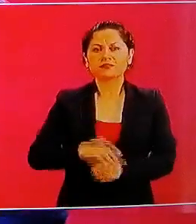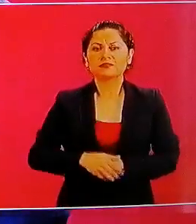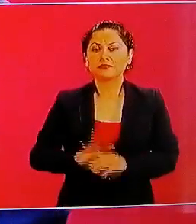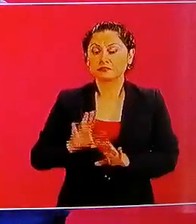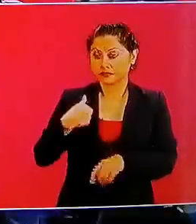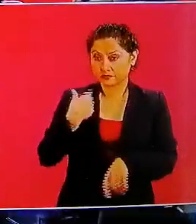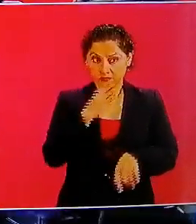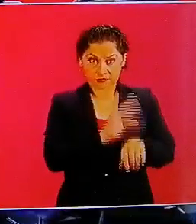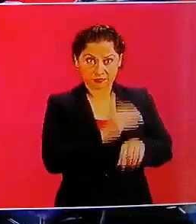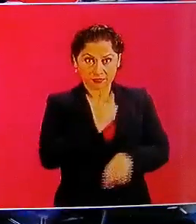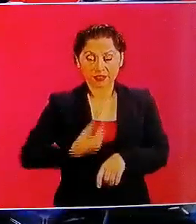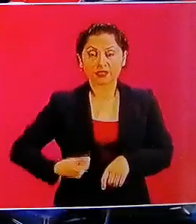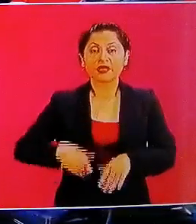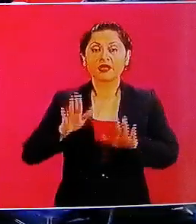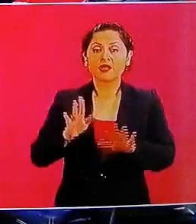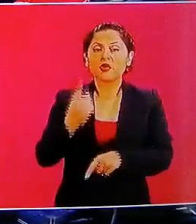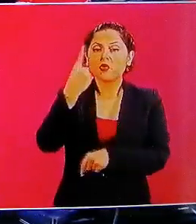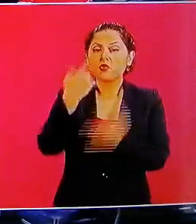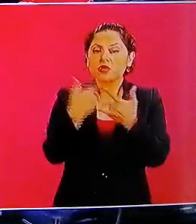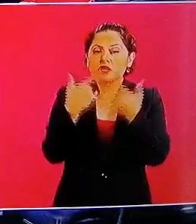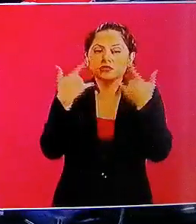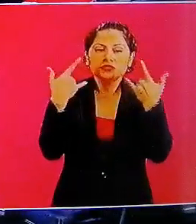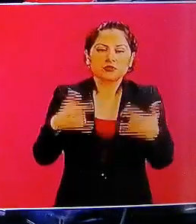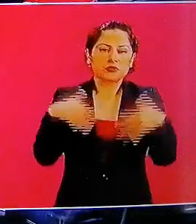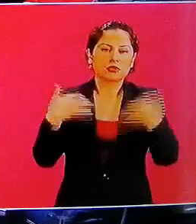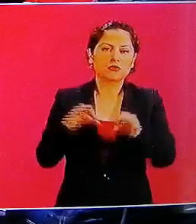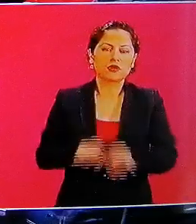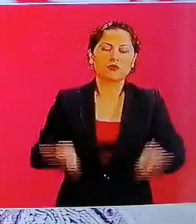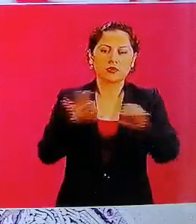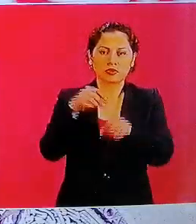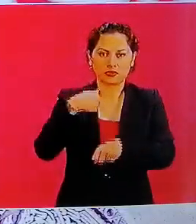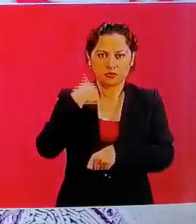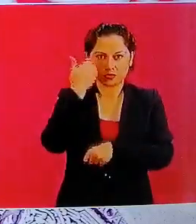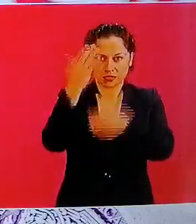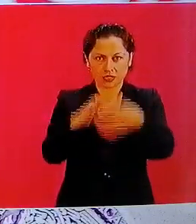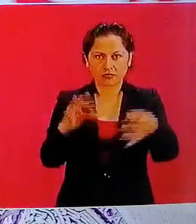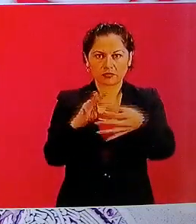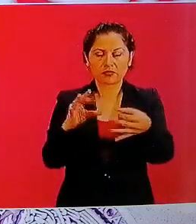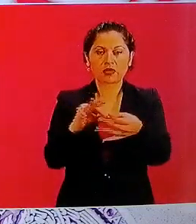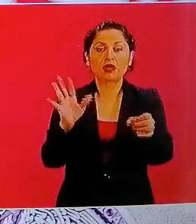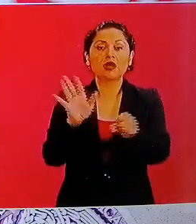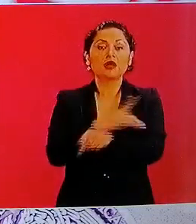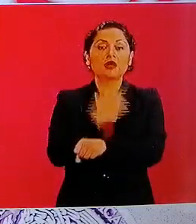presidente, hay un caso muy particular que a mí me gustaría comentar, porque